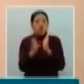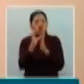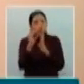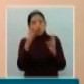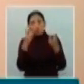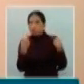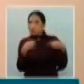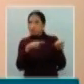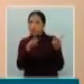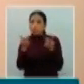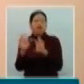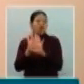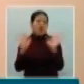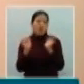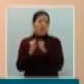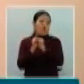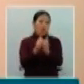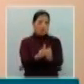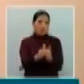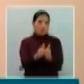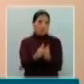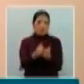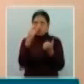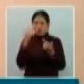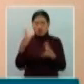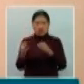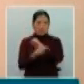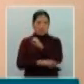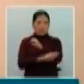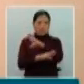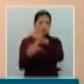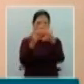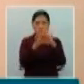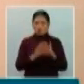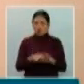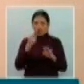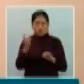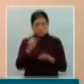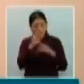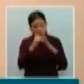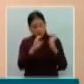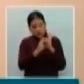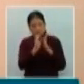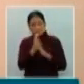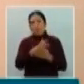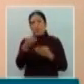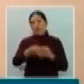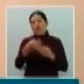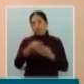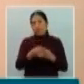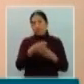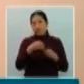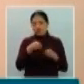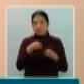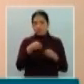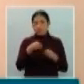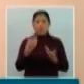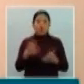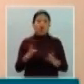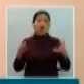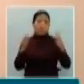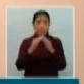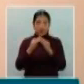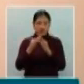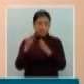características que Naciones Unidas pone para que los censos tengan una calidad aceptable. Además, decirle,